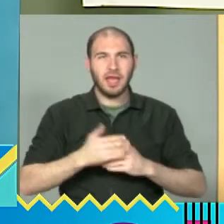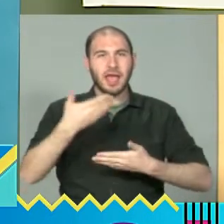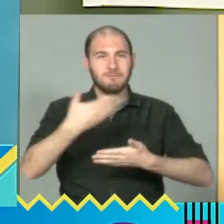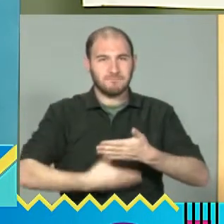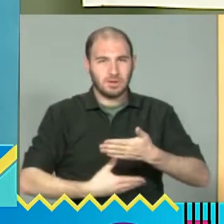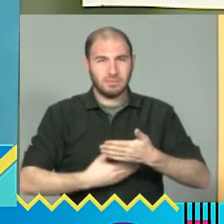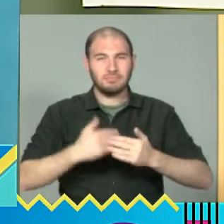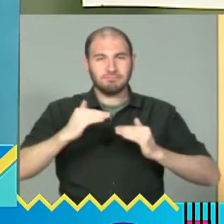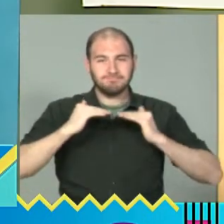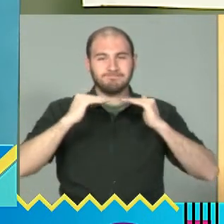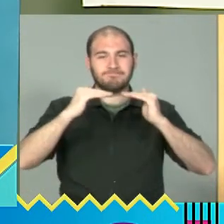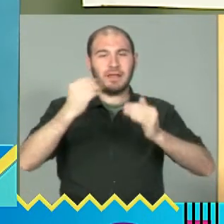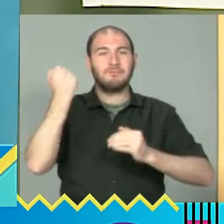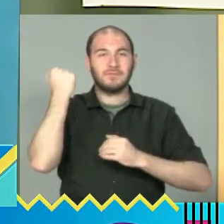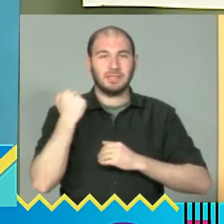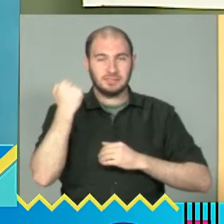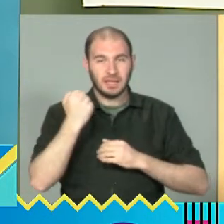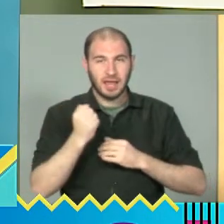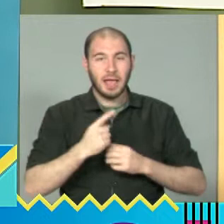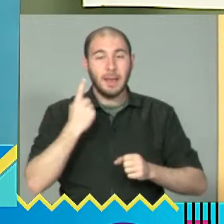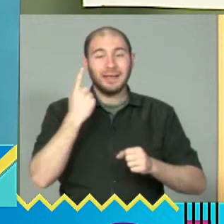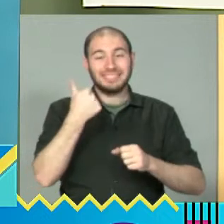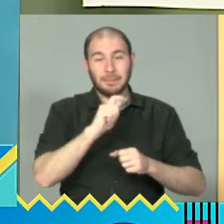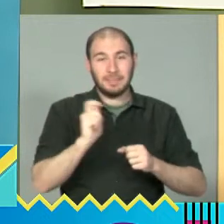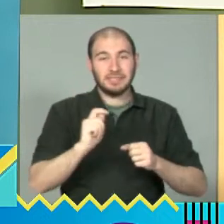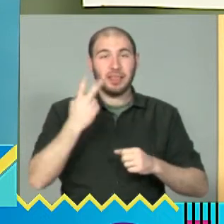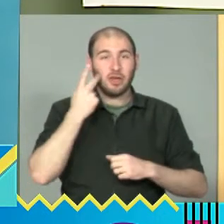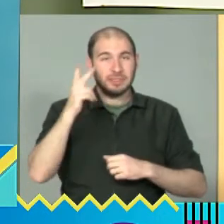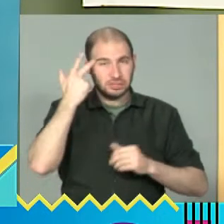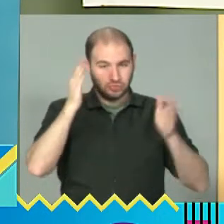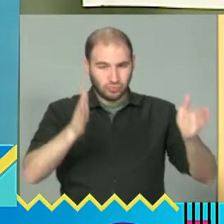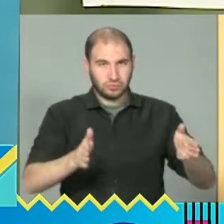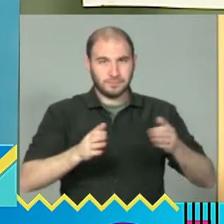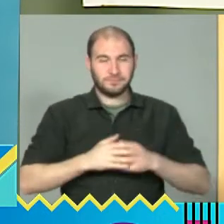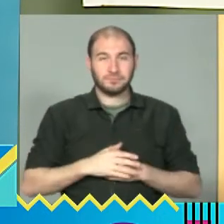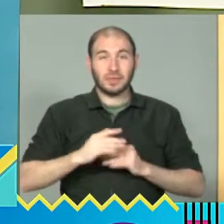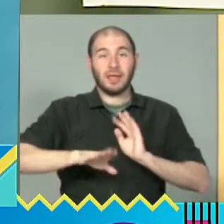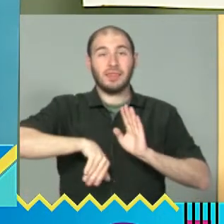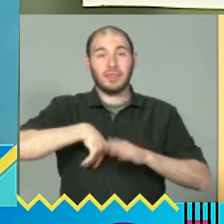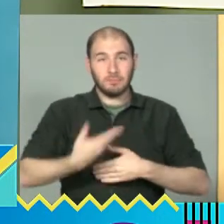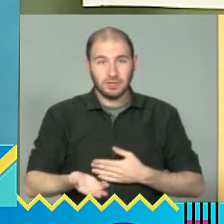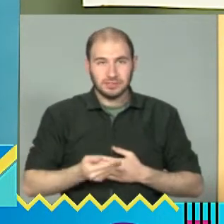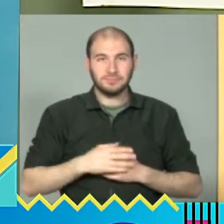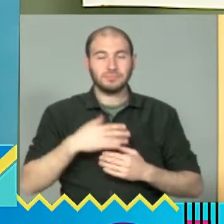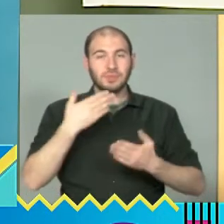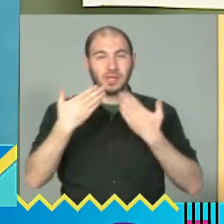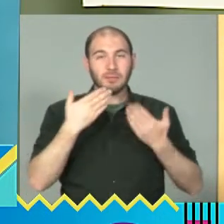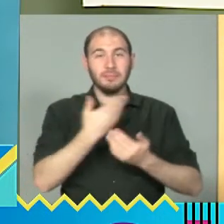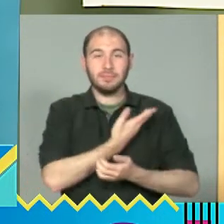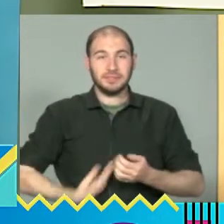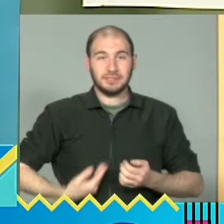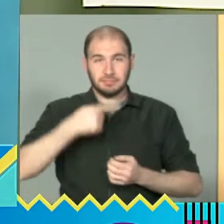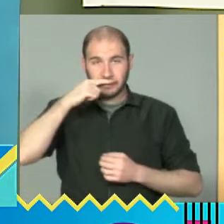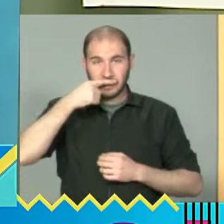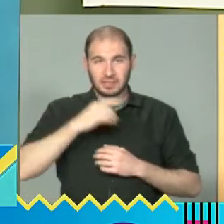informe de estabilidad financiera del primer semestre de 2018. Y unos minutos más tarde habló el presidente